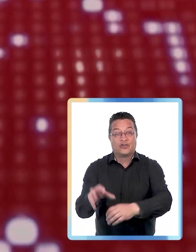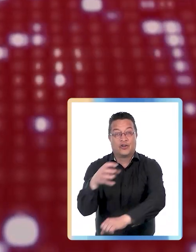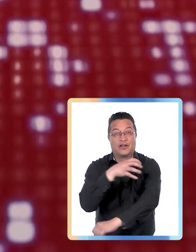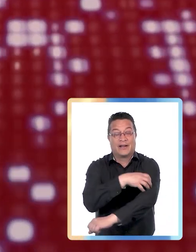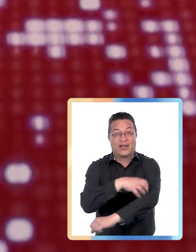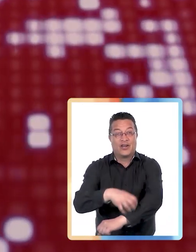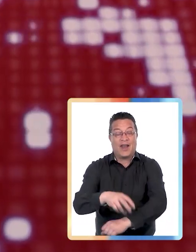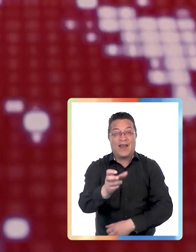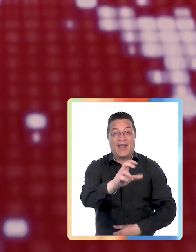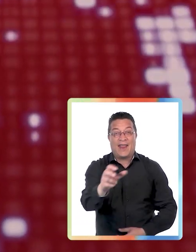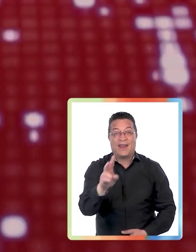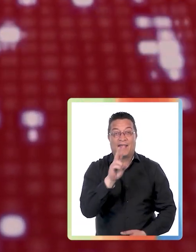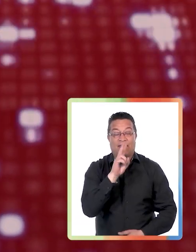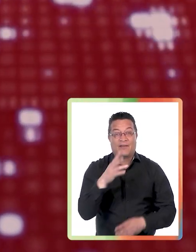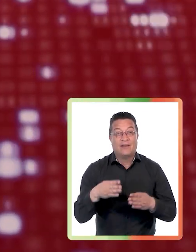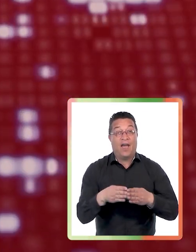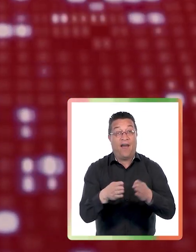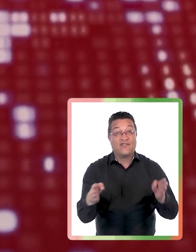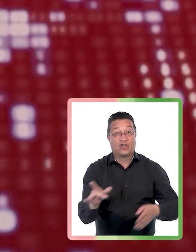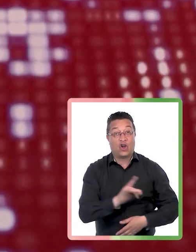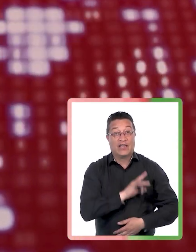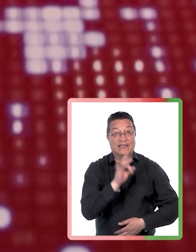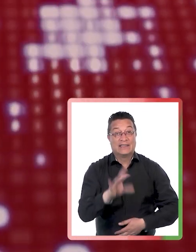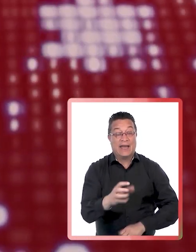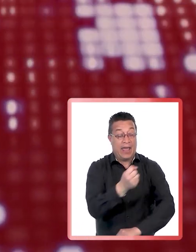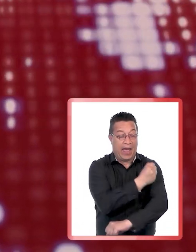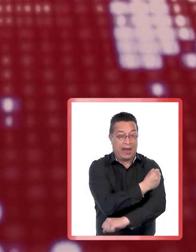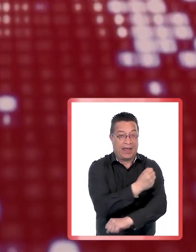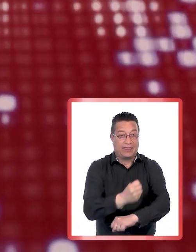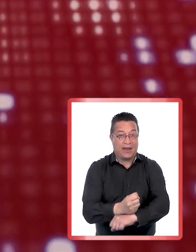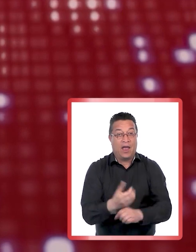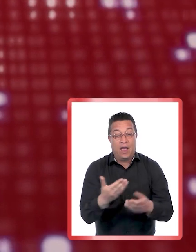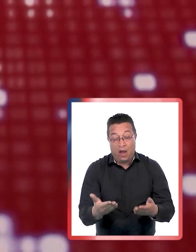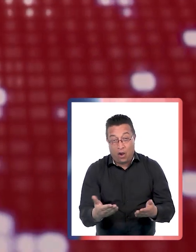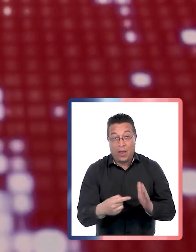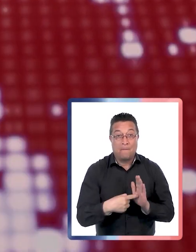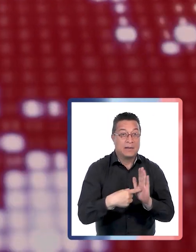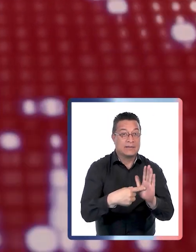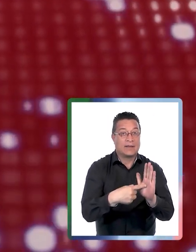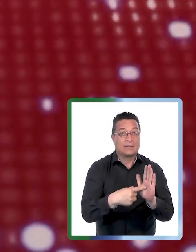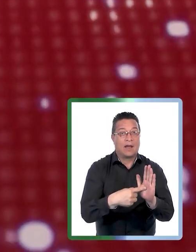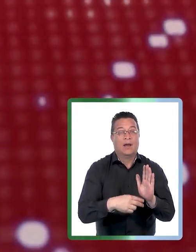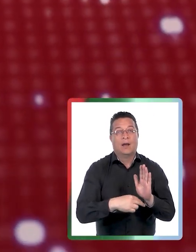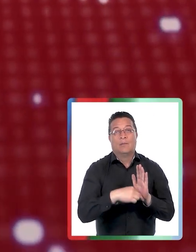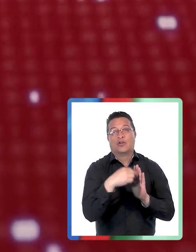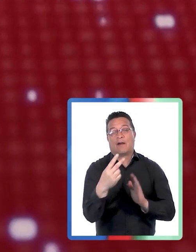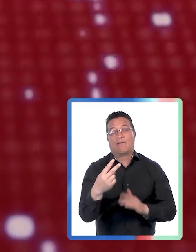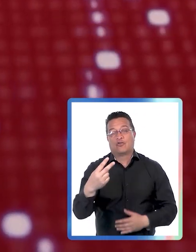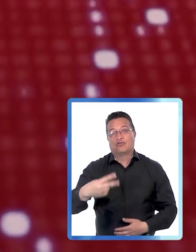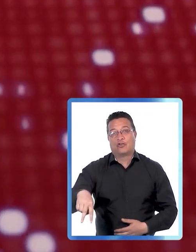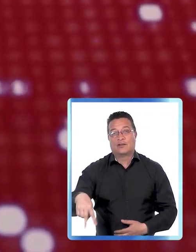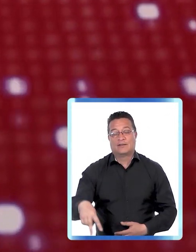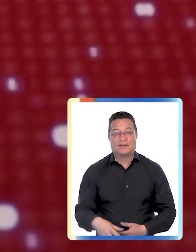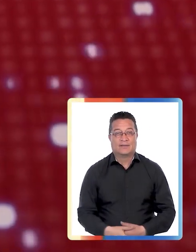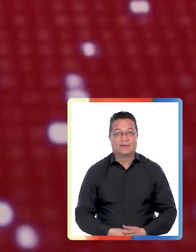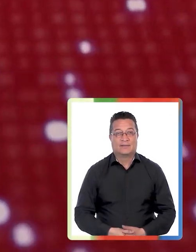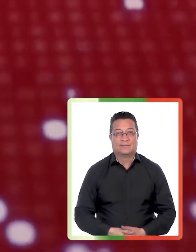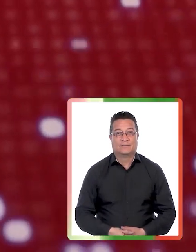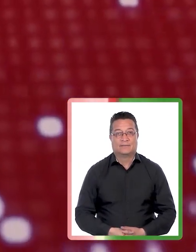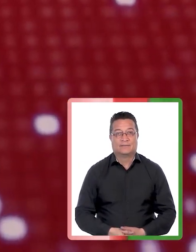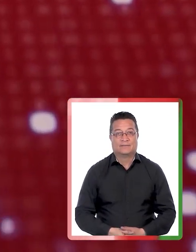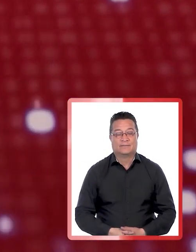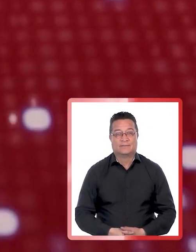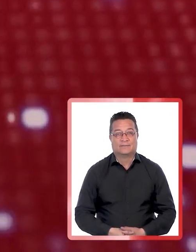Asociación Regional de Canales de Televisión de Señal Abierta de Chile, Arcatel, presenta Portavoz Noticias.